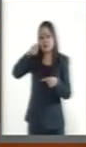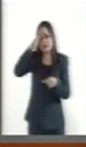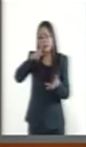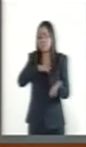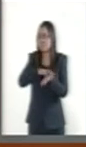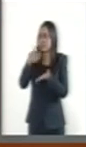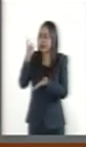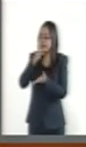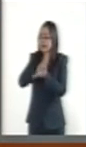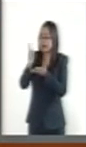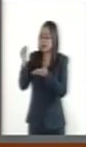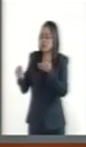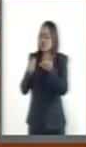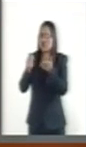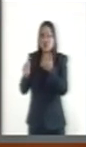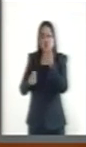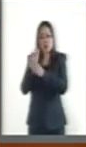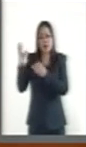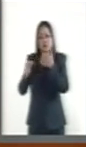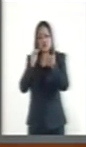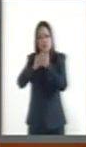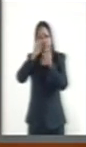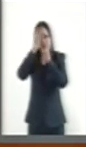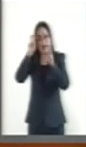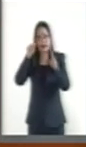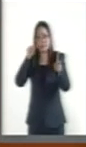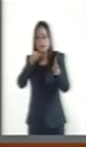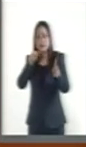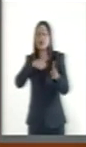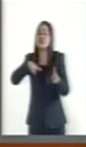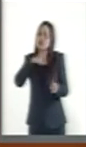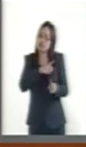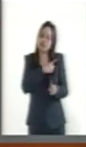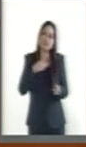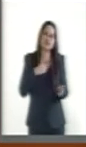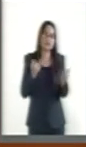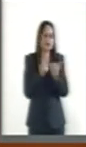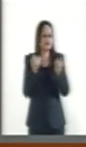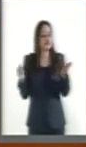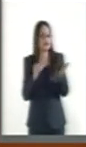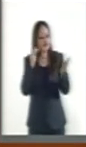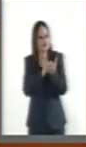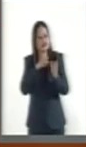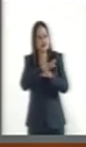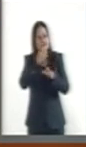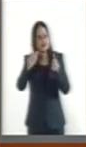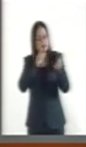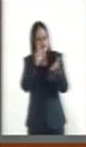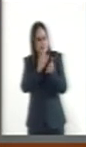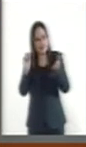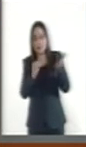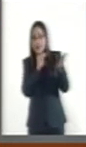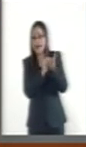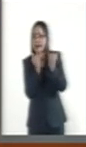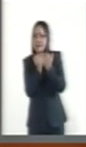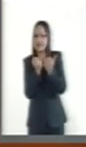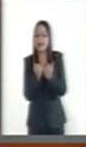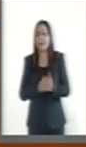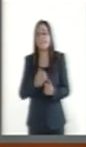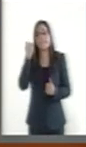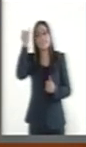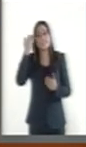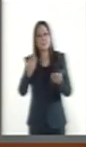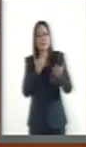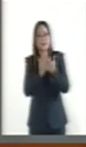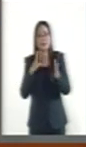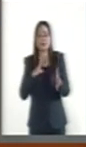derecho en la nueva agenda urbana y en congruencia debemos incorporarlo a nuestro marco normativo. Esta iniciativa se